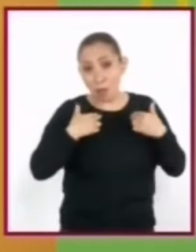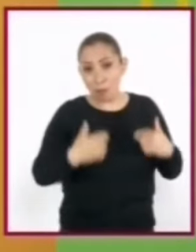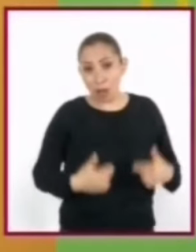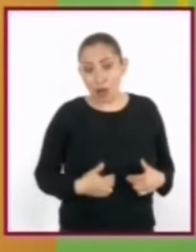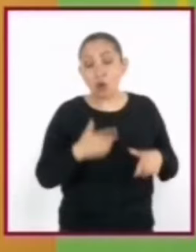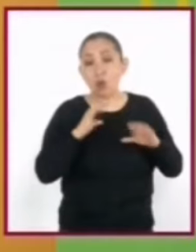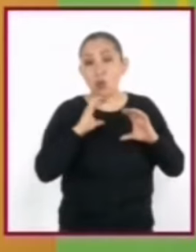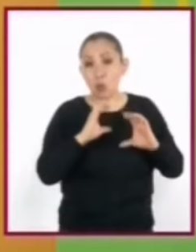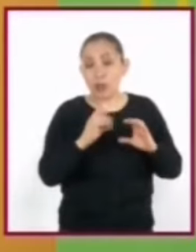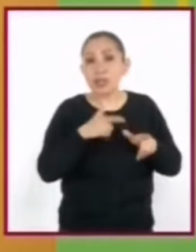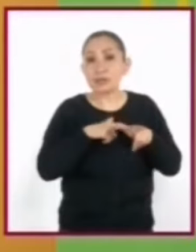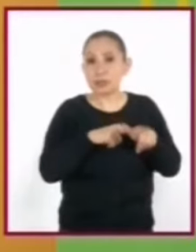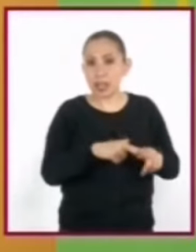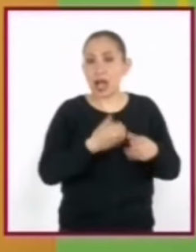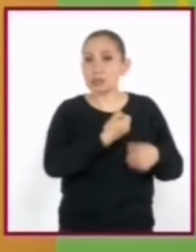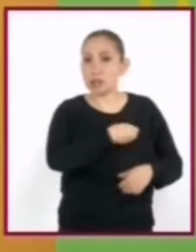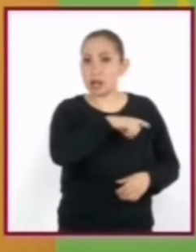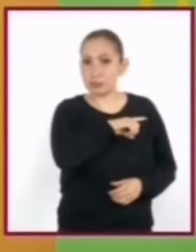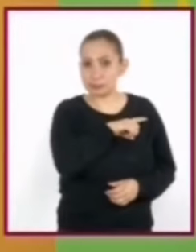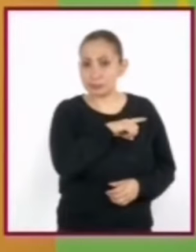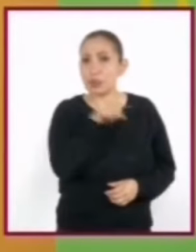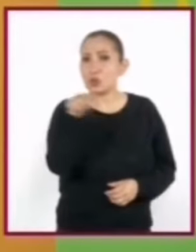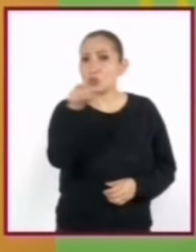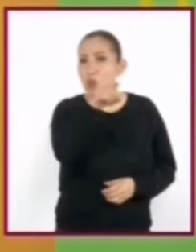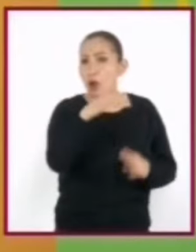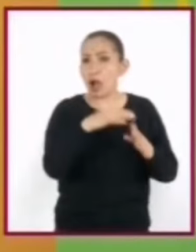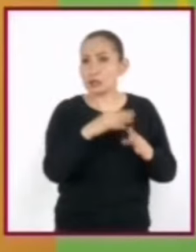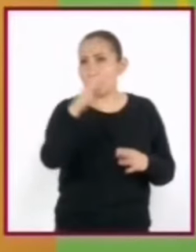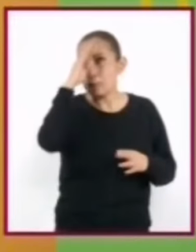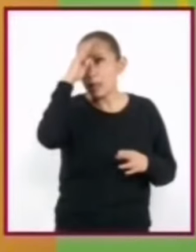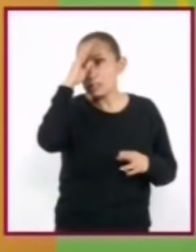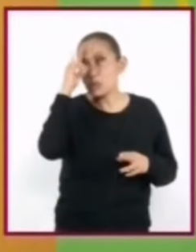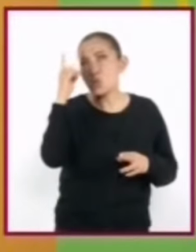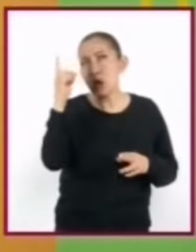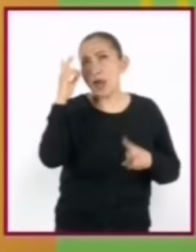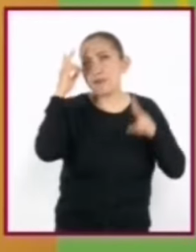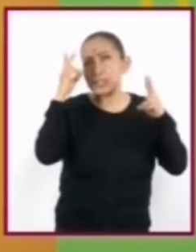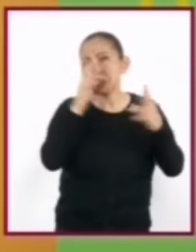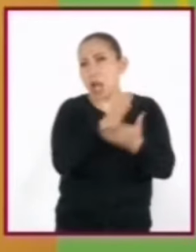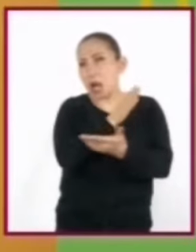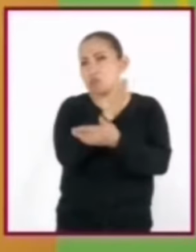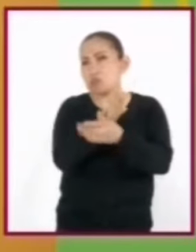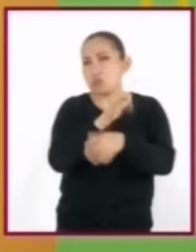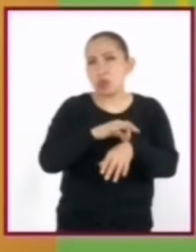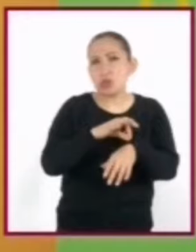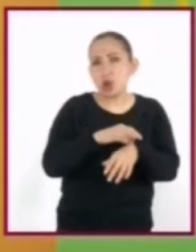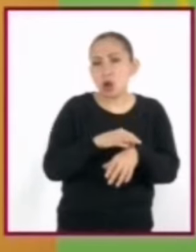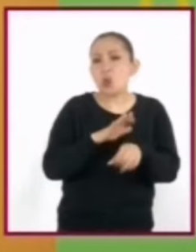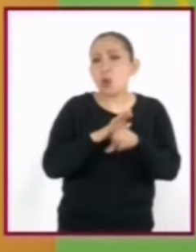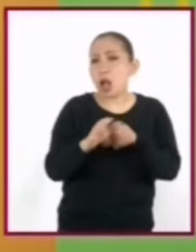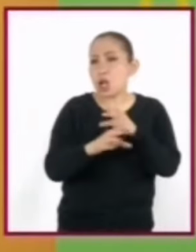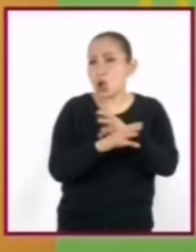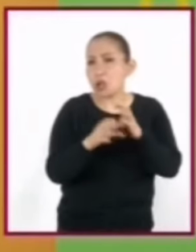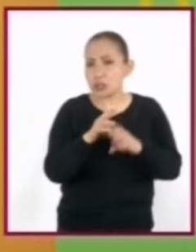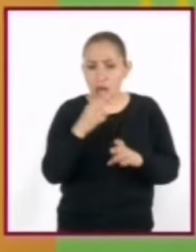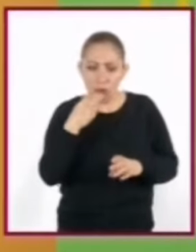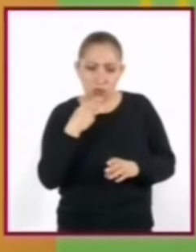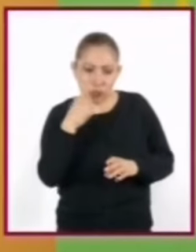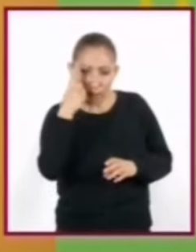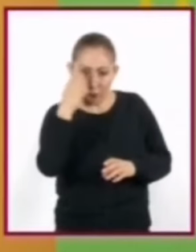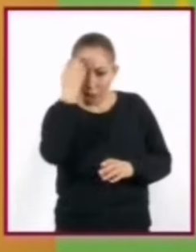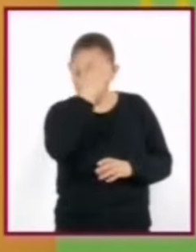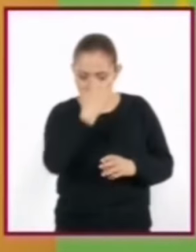y preserve la salud. Ustedes en casa piensen en alguna de sus visitas al médico. ¿Qué instrumentos utilizó